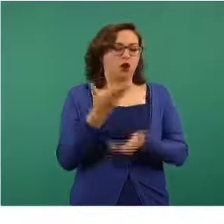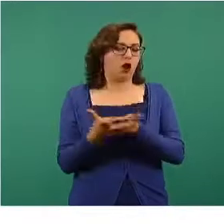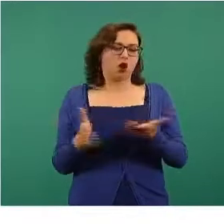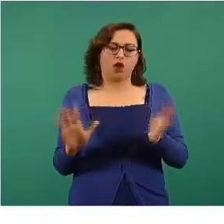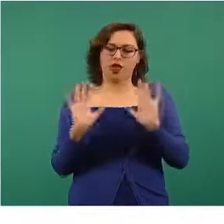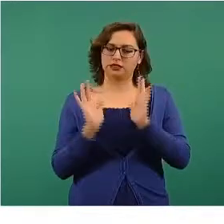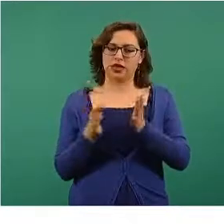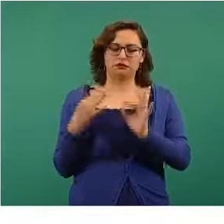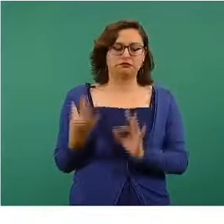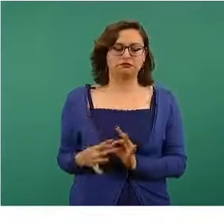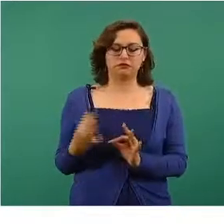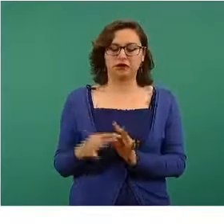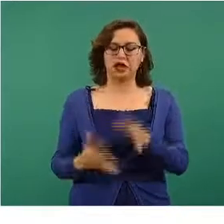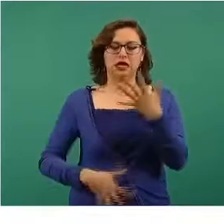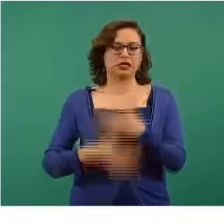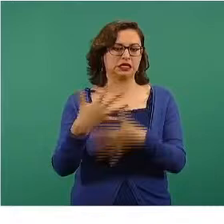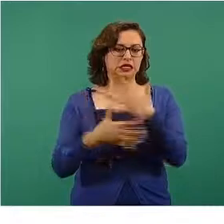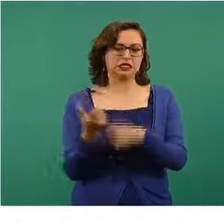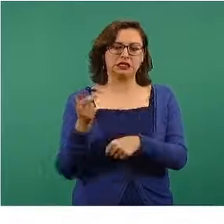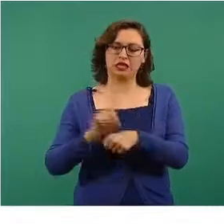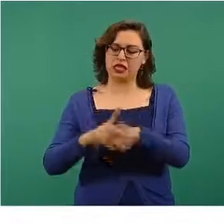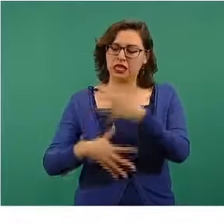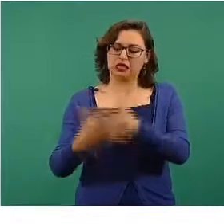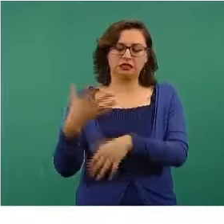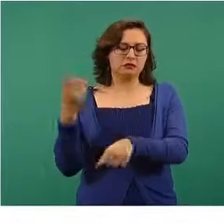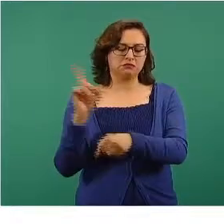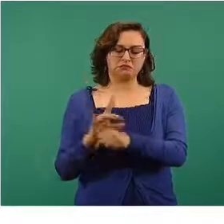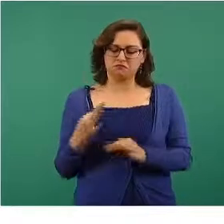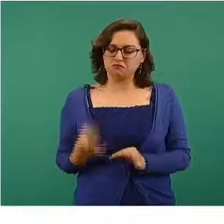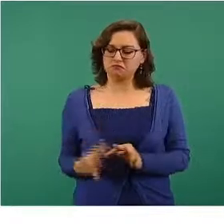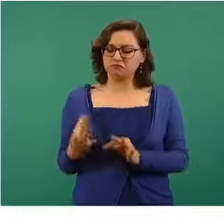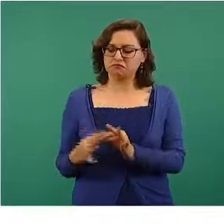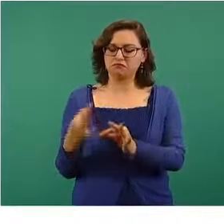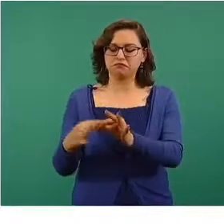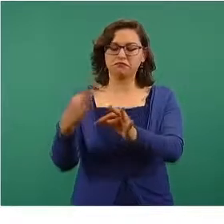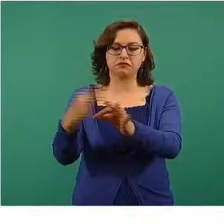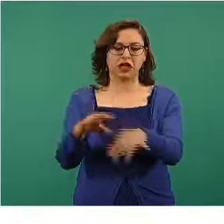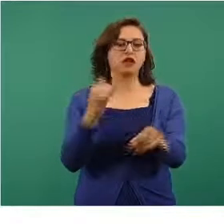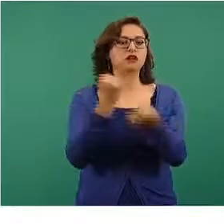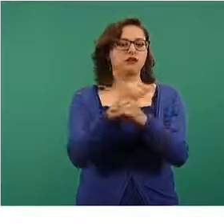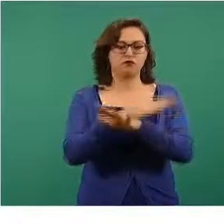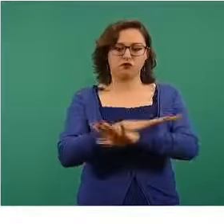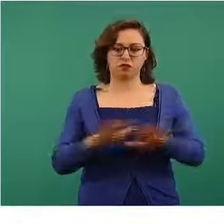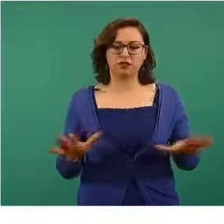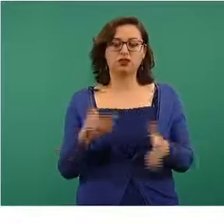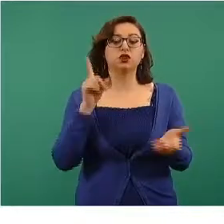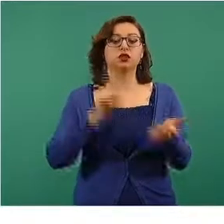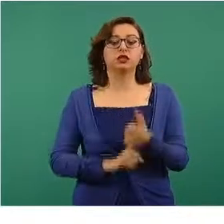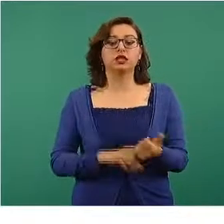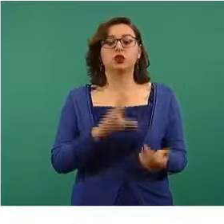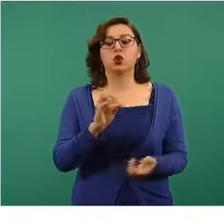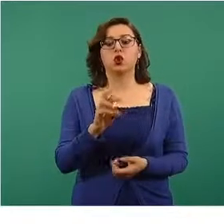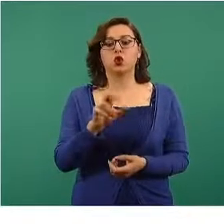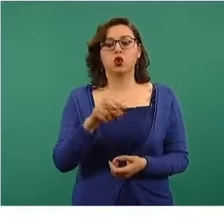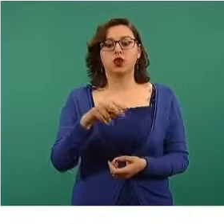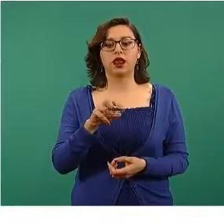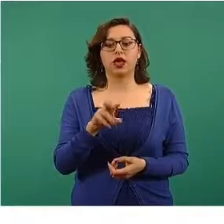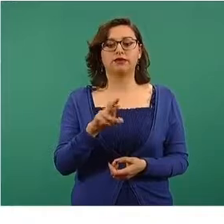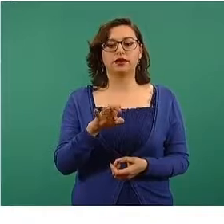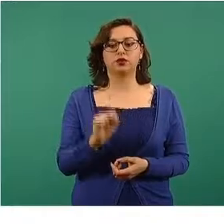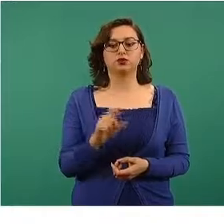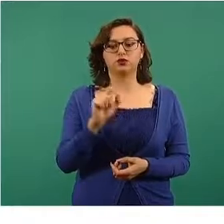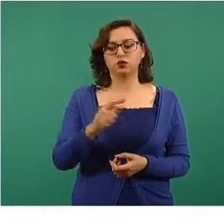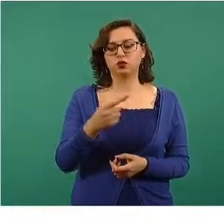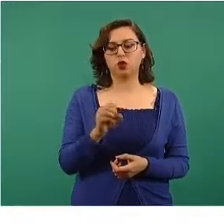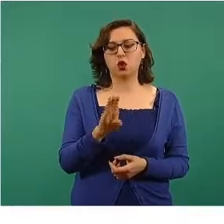de coronavirus.gov.mx ustedes van a encontrar el informe detallado de lo que pasó en las últimas